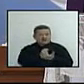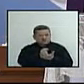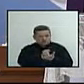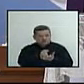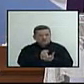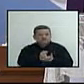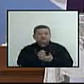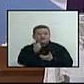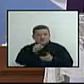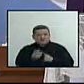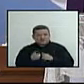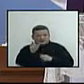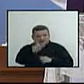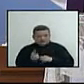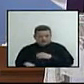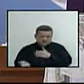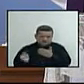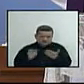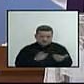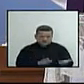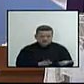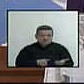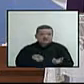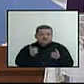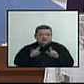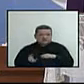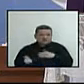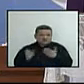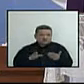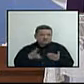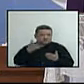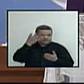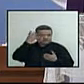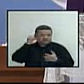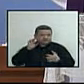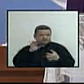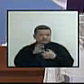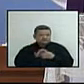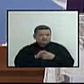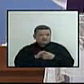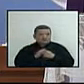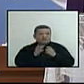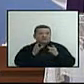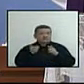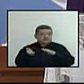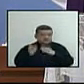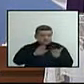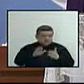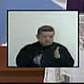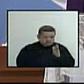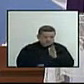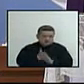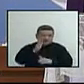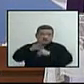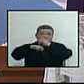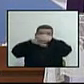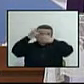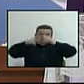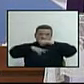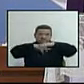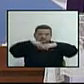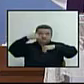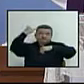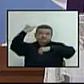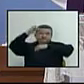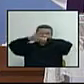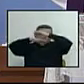difuntos y a cuantos murieron en tu amistad. Recíbelos en tu reino, donde esperamos gozar todos juntos